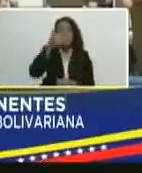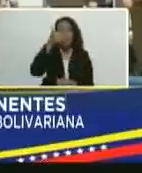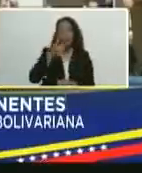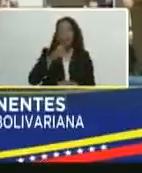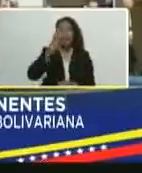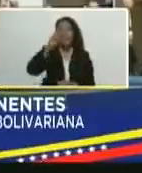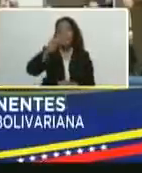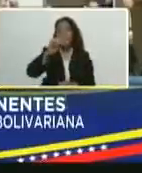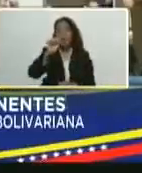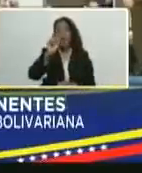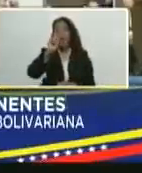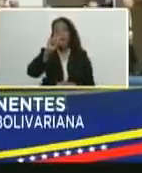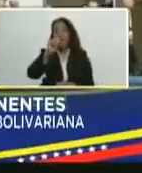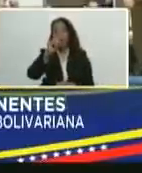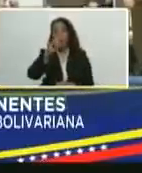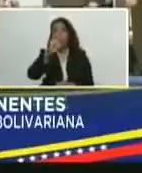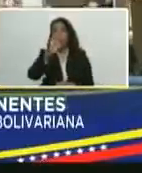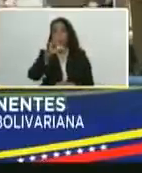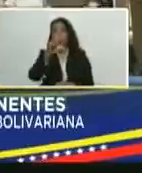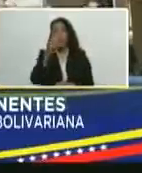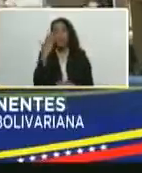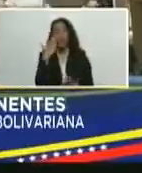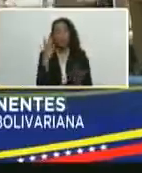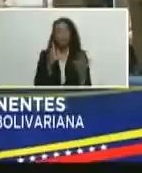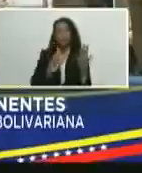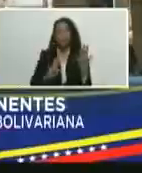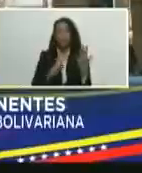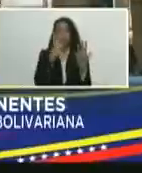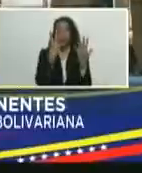Manuel Enrique Castillo Rengifo.